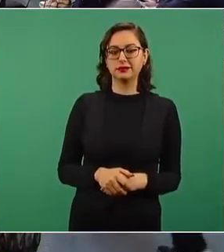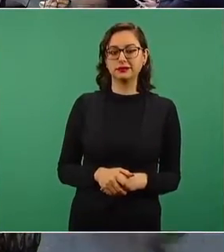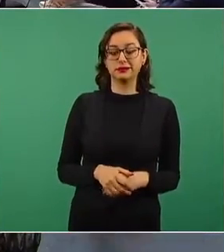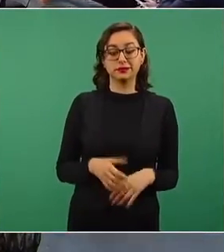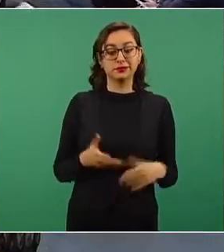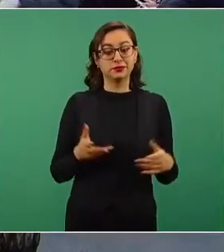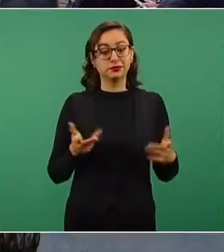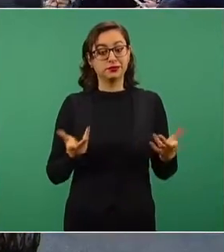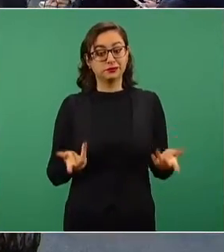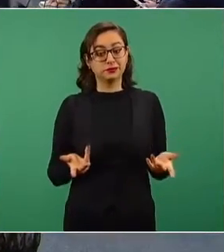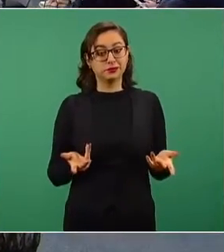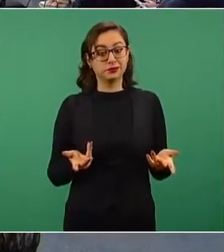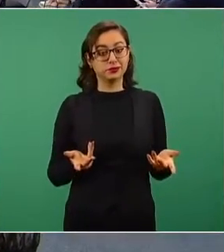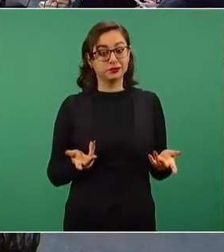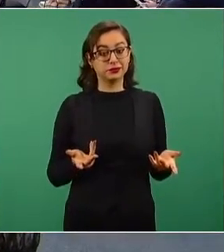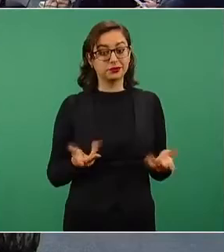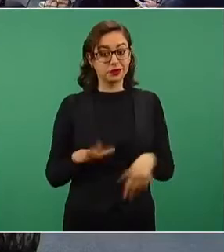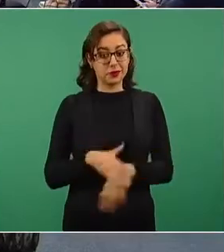porque